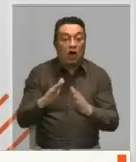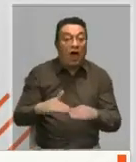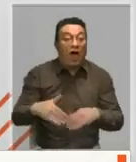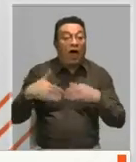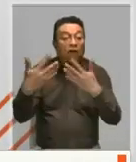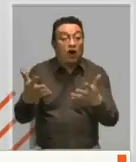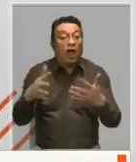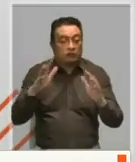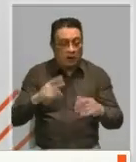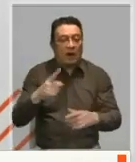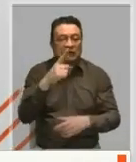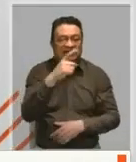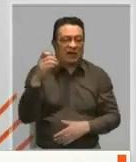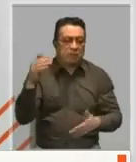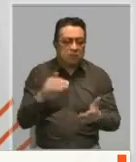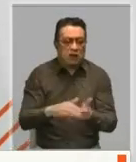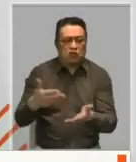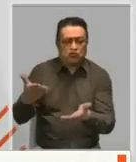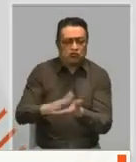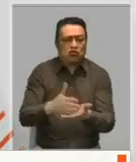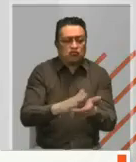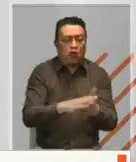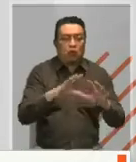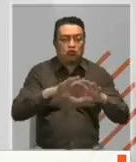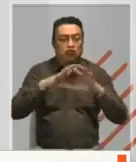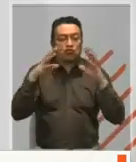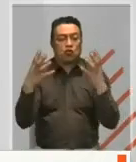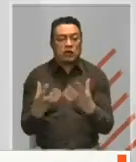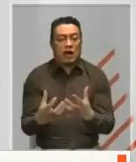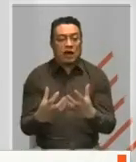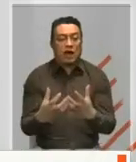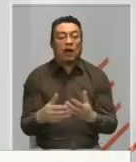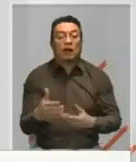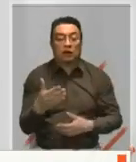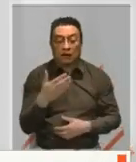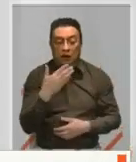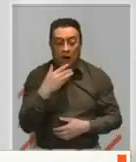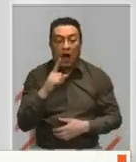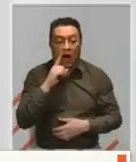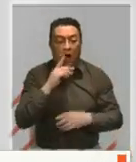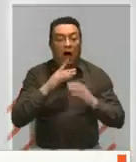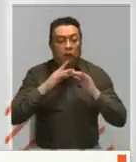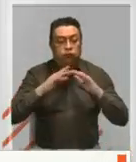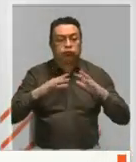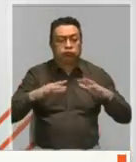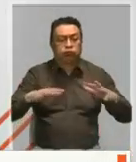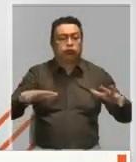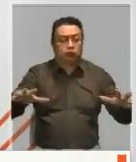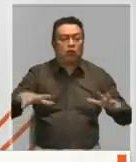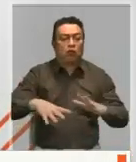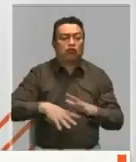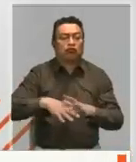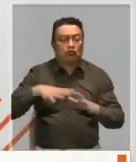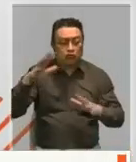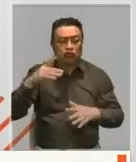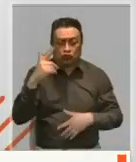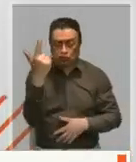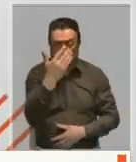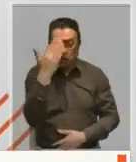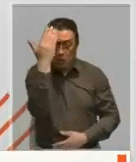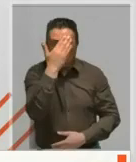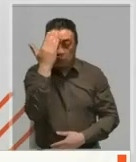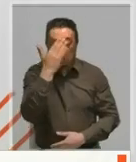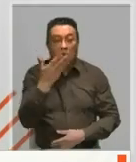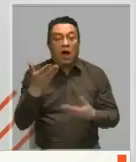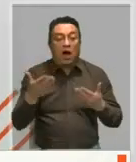100000 muertos intoxicados a nivel mundial incluso ya se habla de una epidemia del fentanilo la preocupación es que ahora